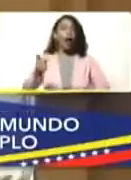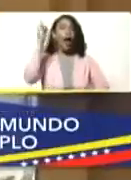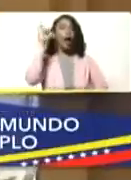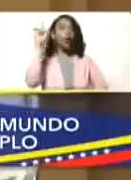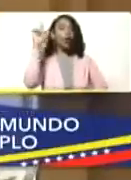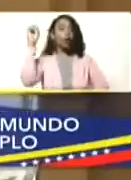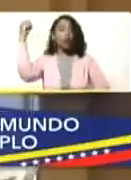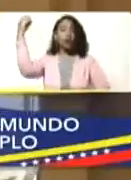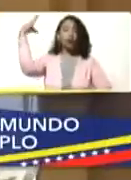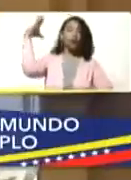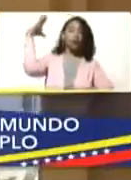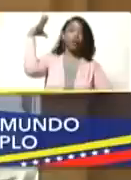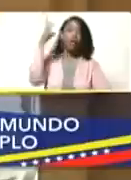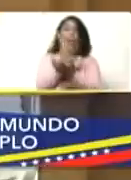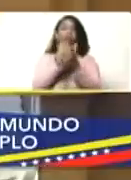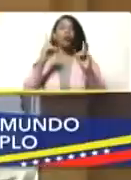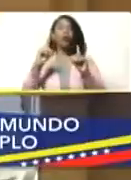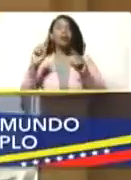faro de la democracia mundial.